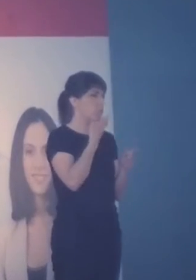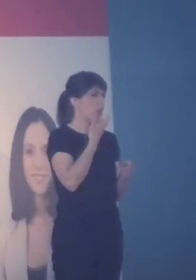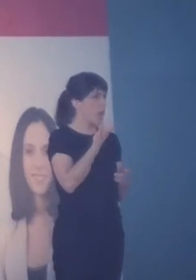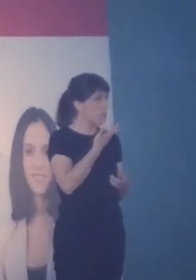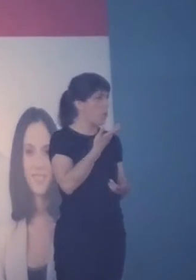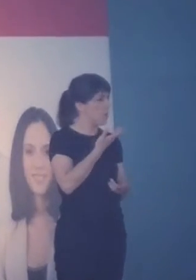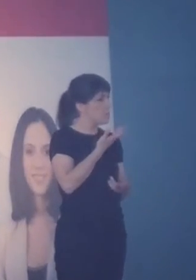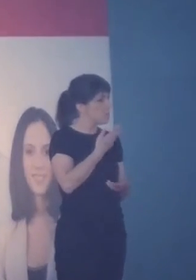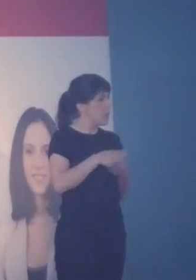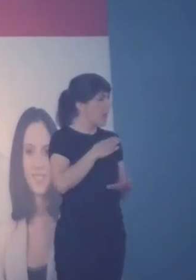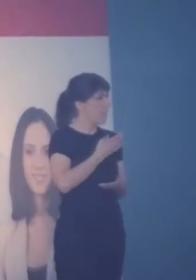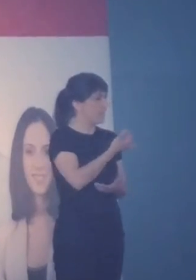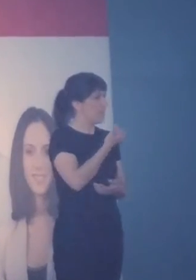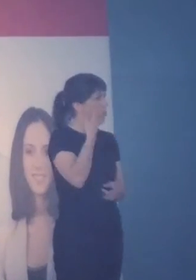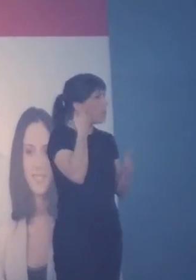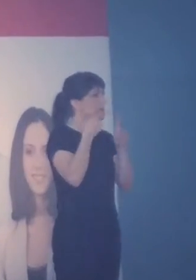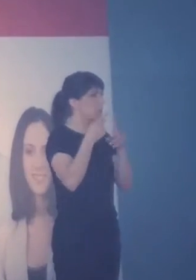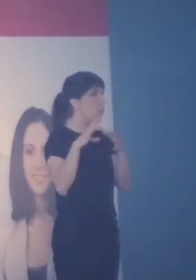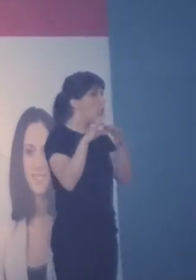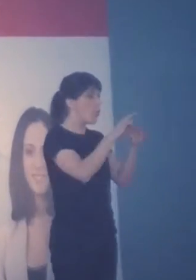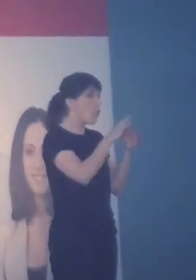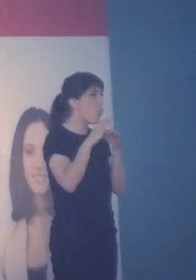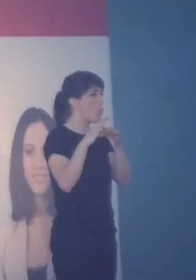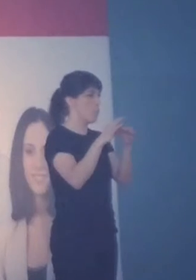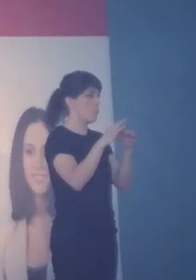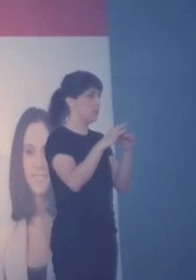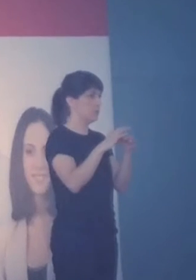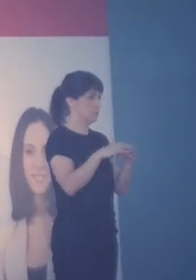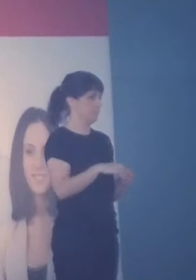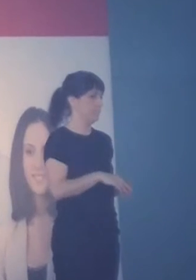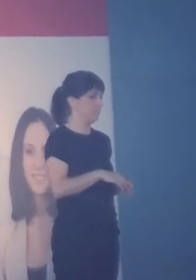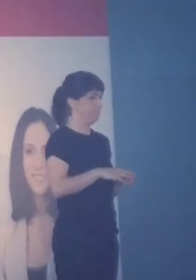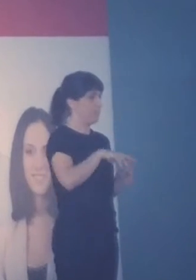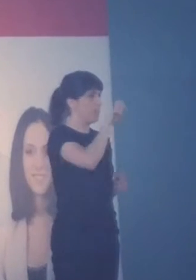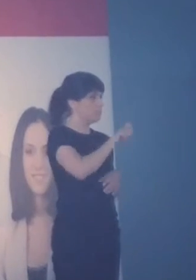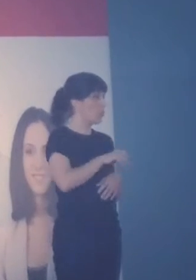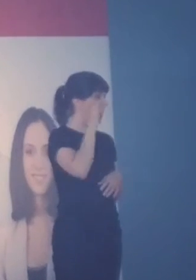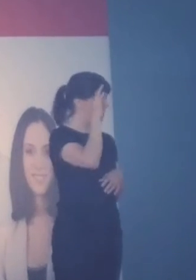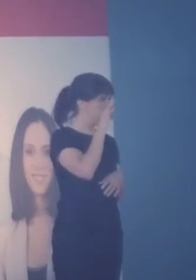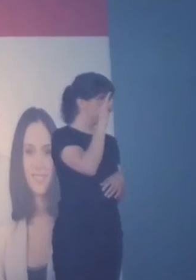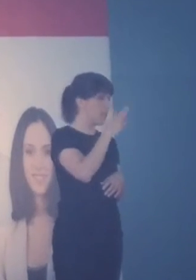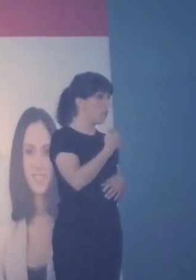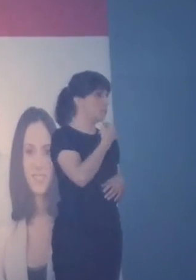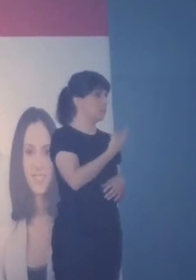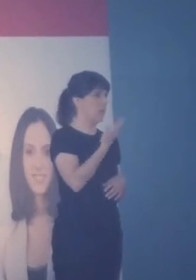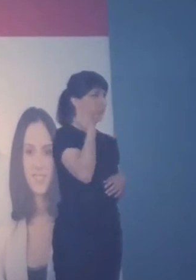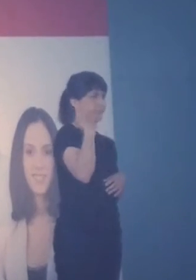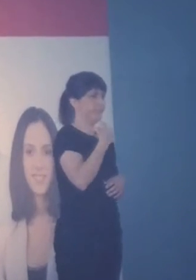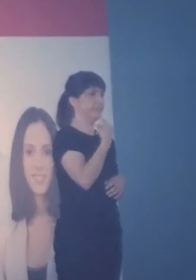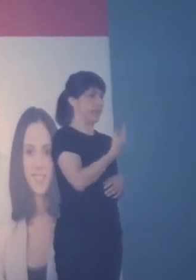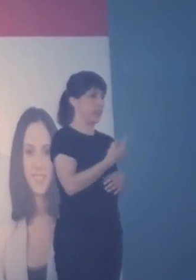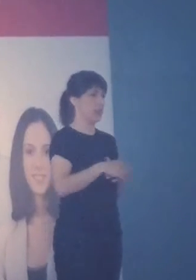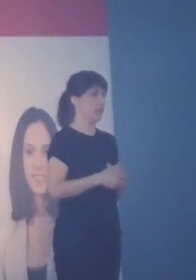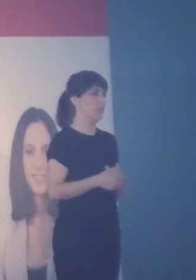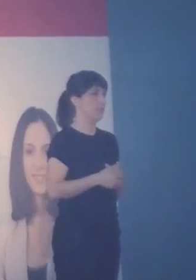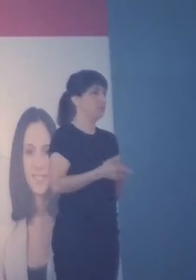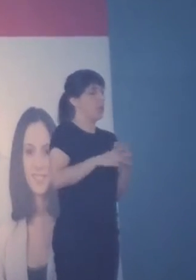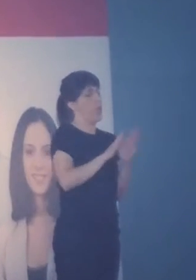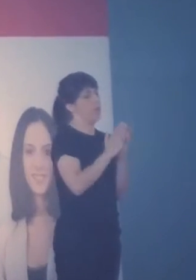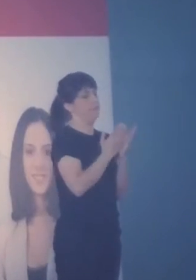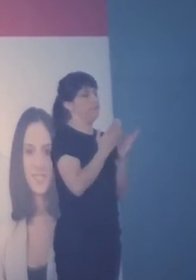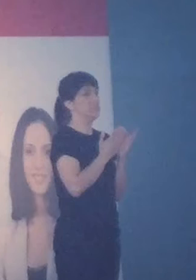de unirnos frente ao inimigo común. Decía Castelao, nós decimos, está sempre en Galicia, non no